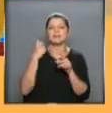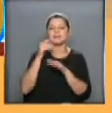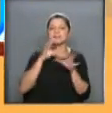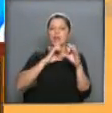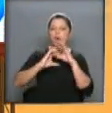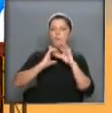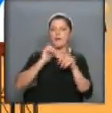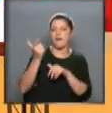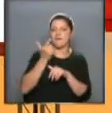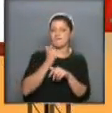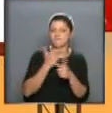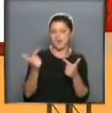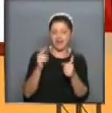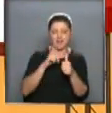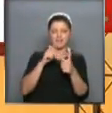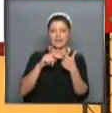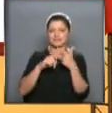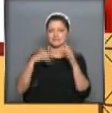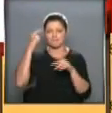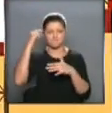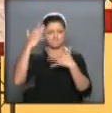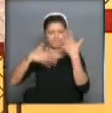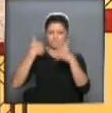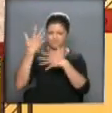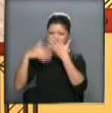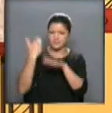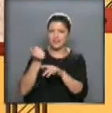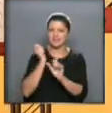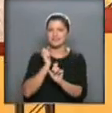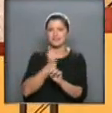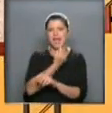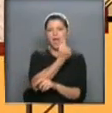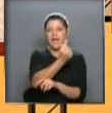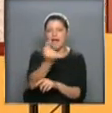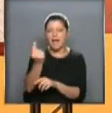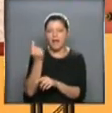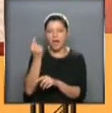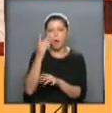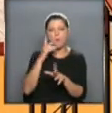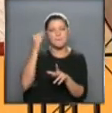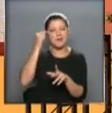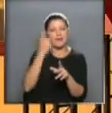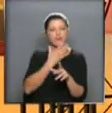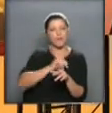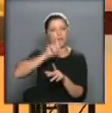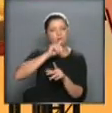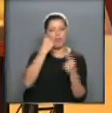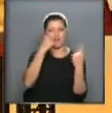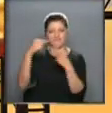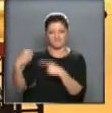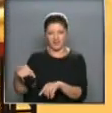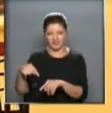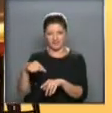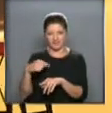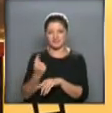las ensaladas religiosas que muchos jóvenes tienen hoy en día, ¿no genera que cada uno se arme un dios a su medida? La